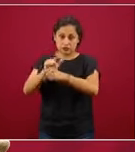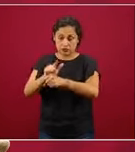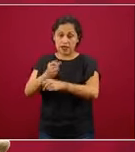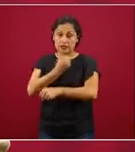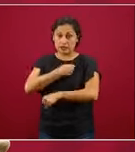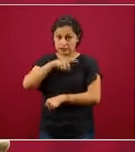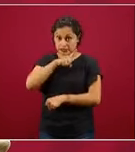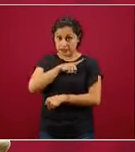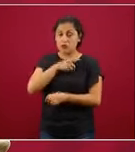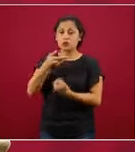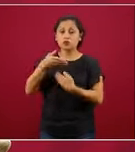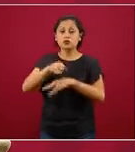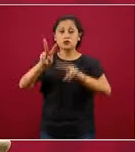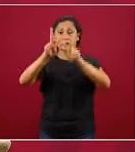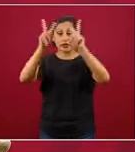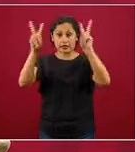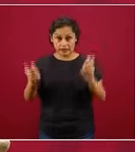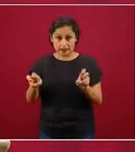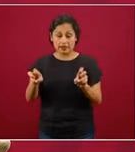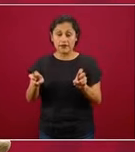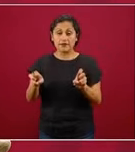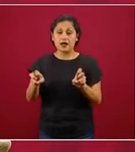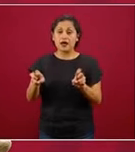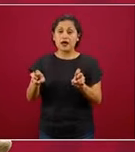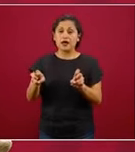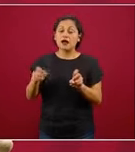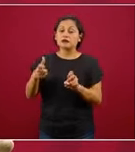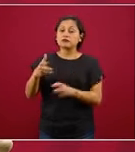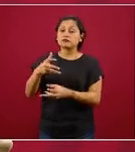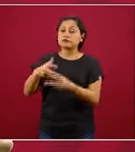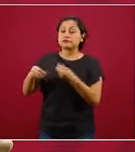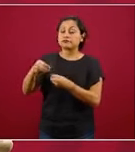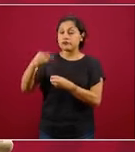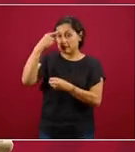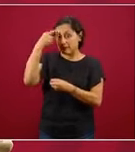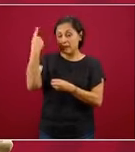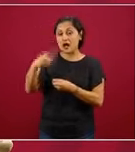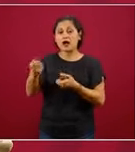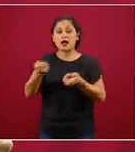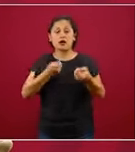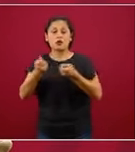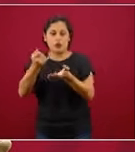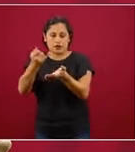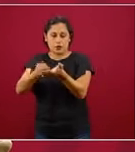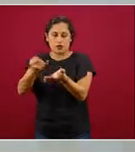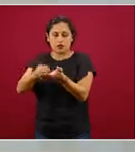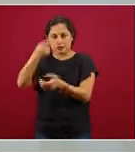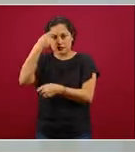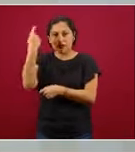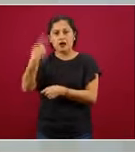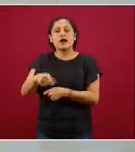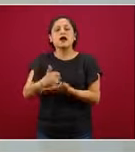sobre medidas fiscales para el control de las enfermedades no transmisibles. Esta es una